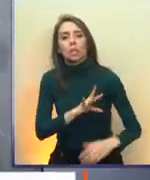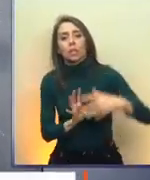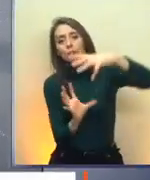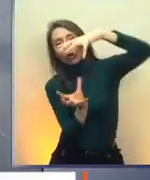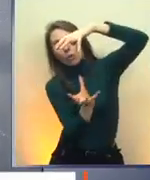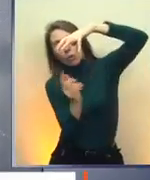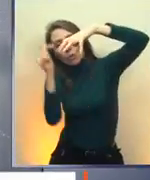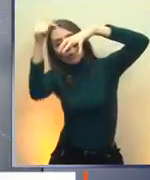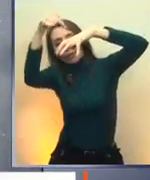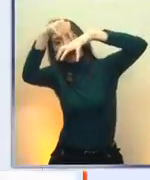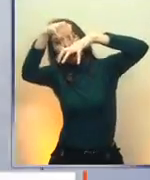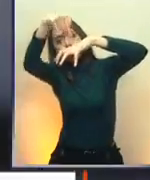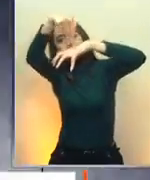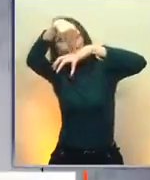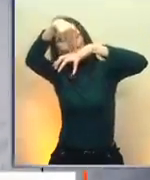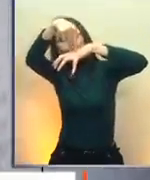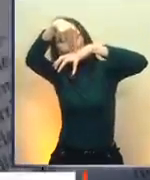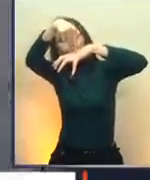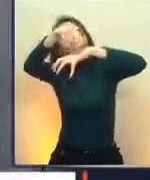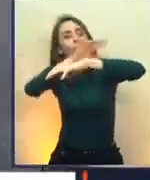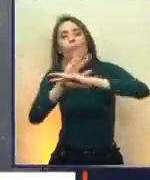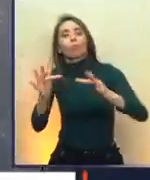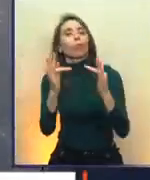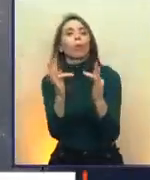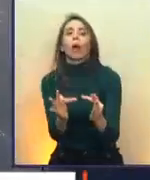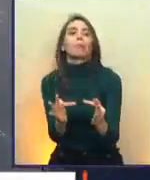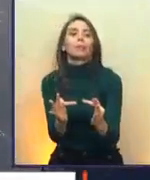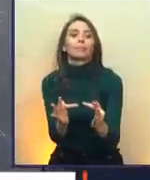más septentrional del globo.